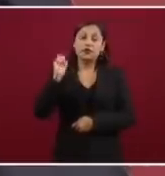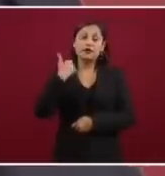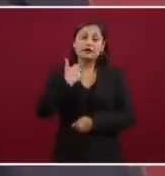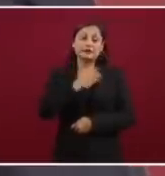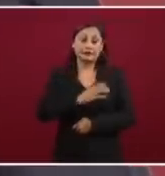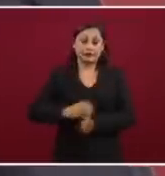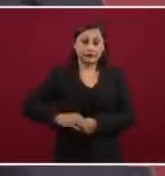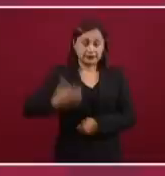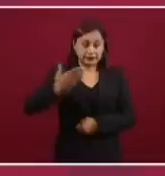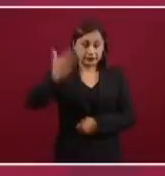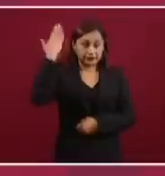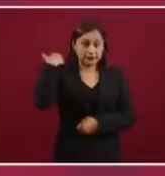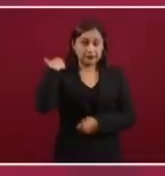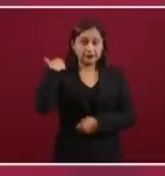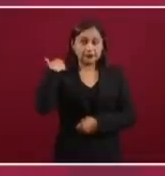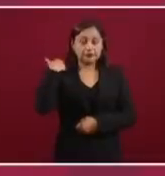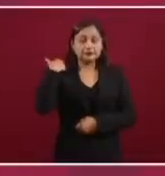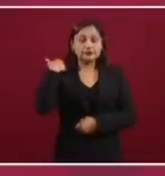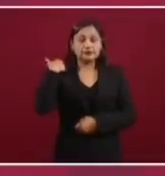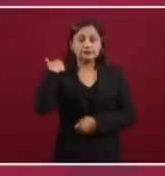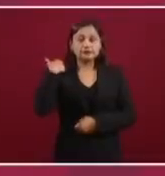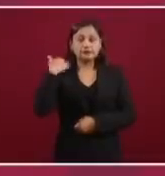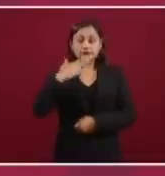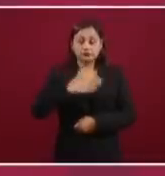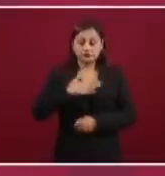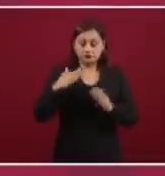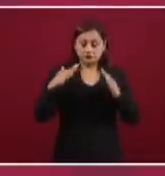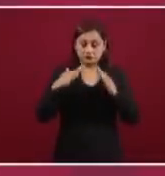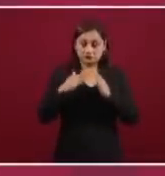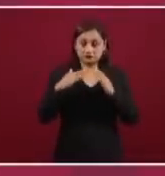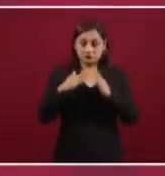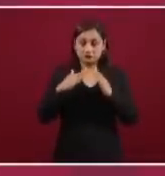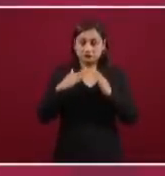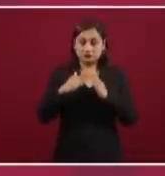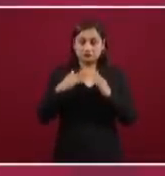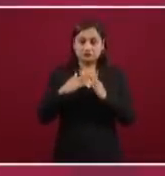a pesar de que en la casa había simpatías